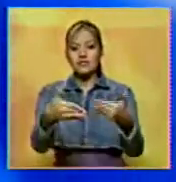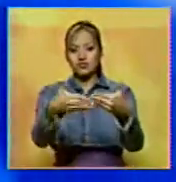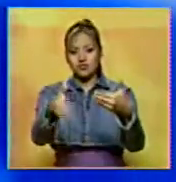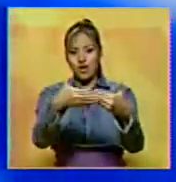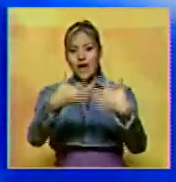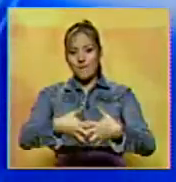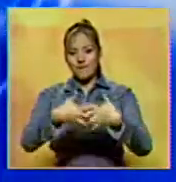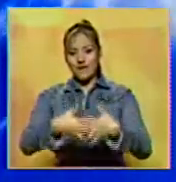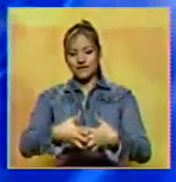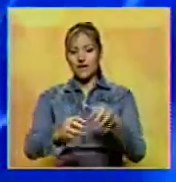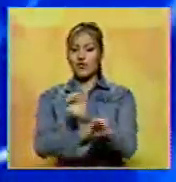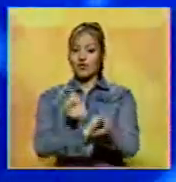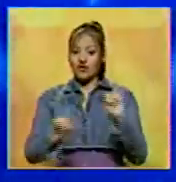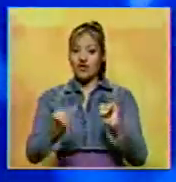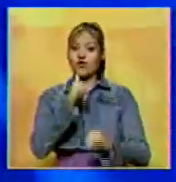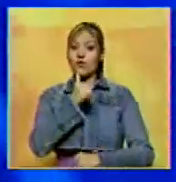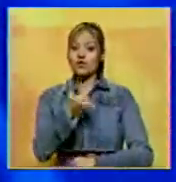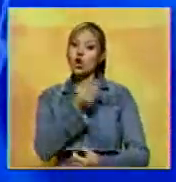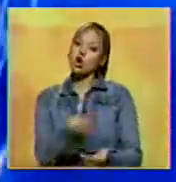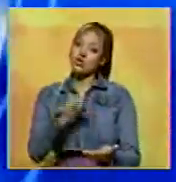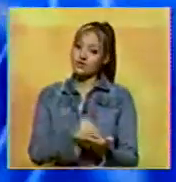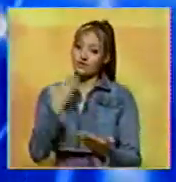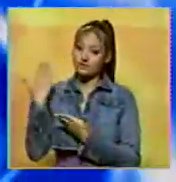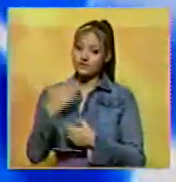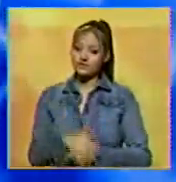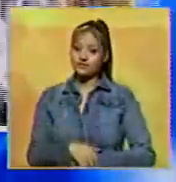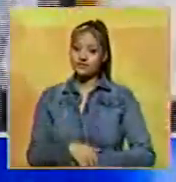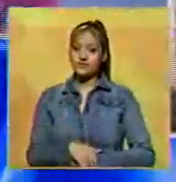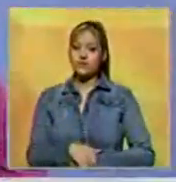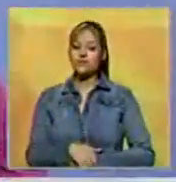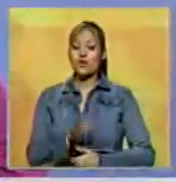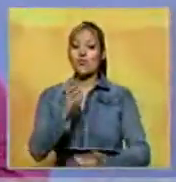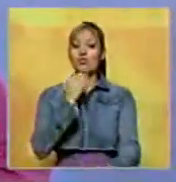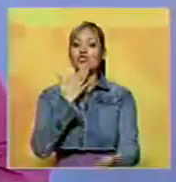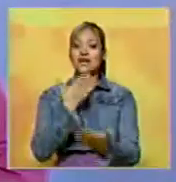la empresa. Con esta información, nosotros retornamos a los estudios. Muchísimas gracias, Jessica.